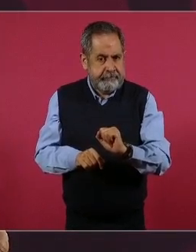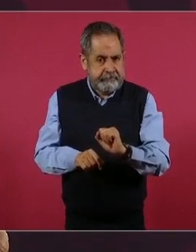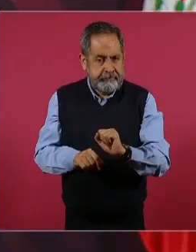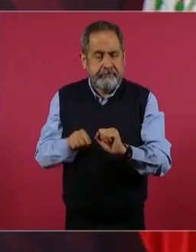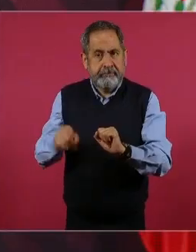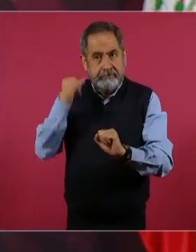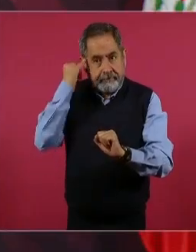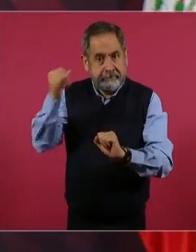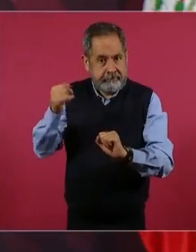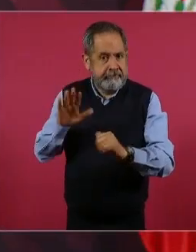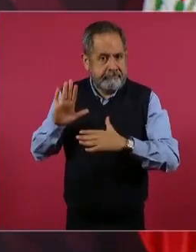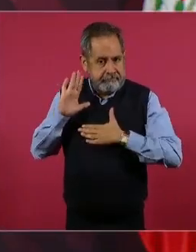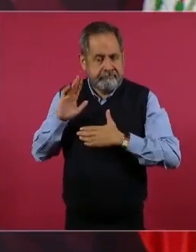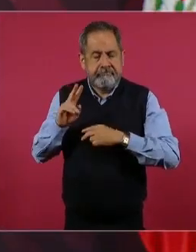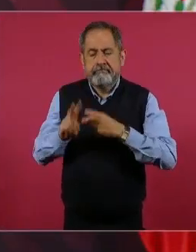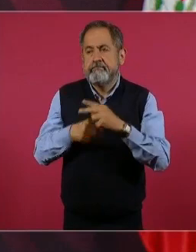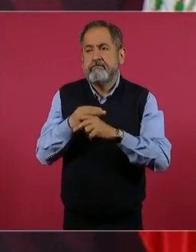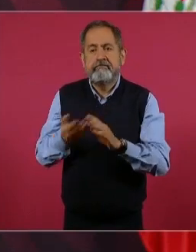construir